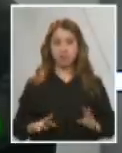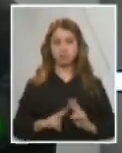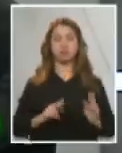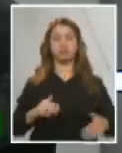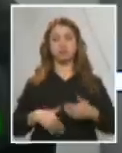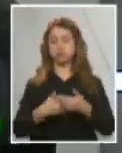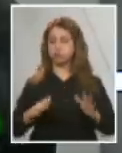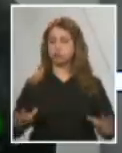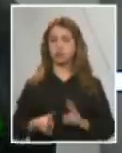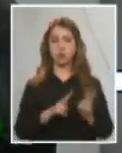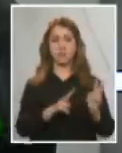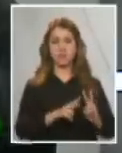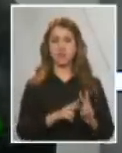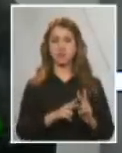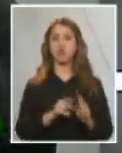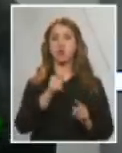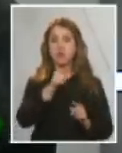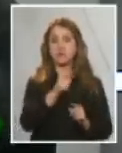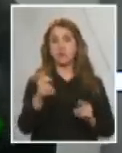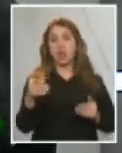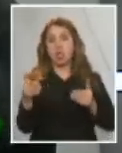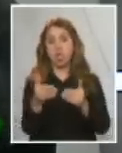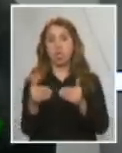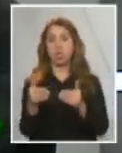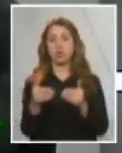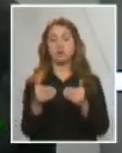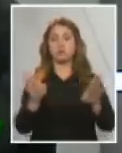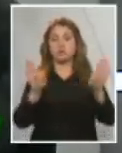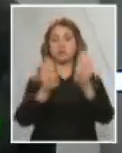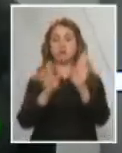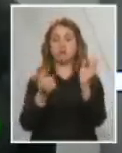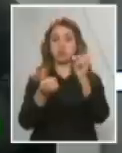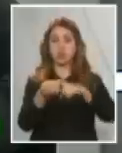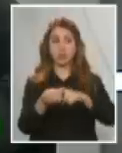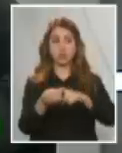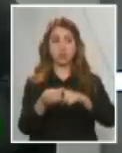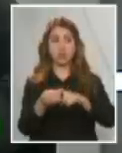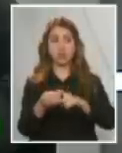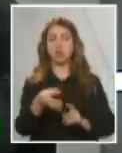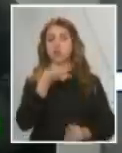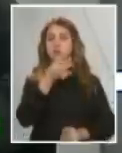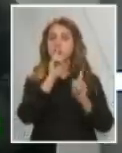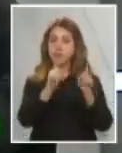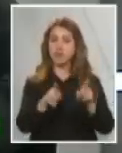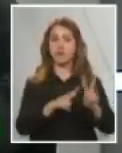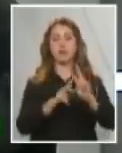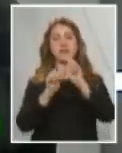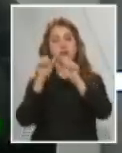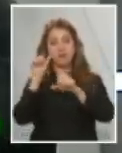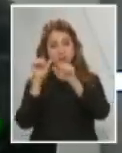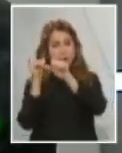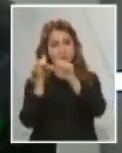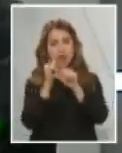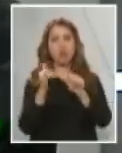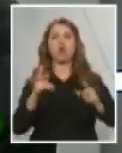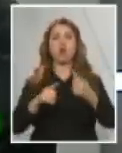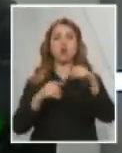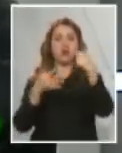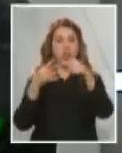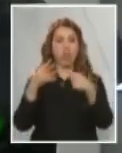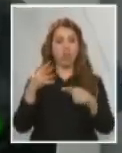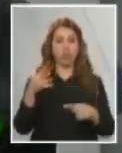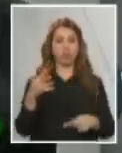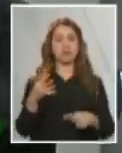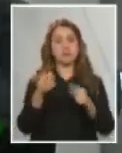lo hicimos. Estábamos como a una semana de que cerraran las postulaciones y nos dicen, tienen que hacer el video, tienen que hacer todo el resto de todo